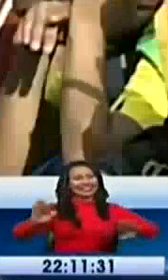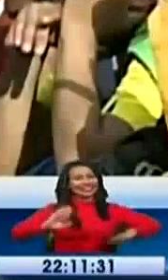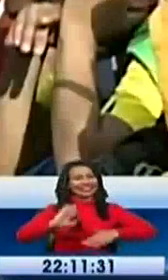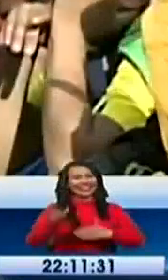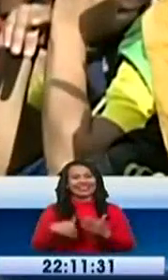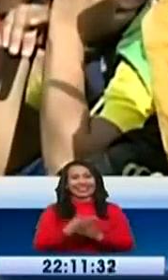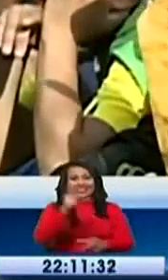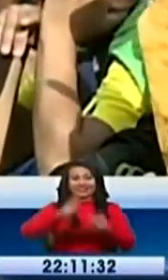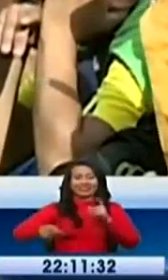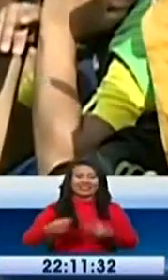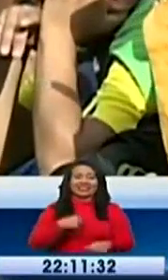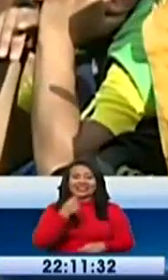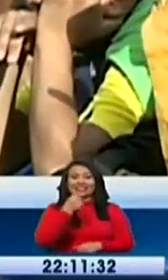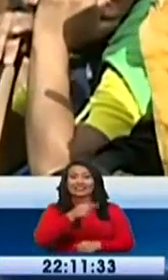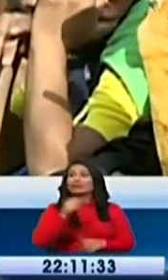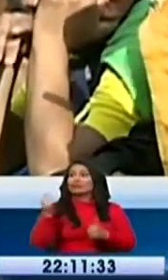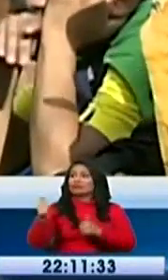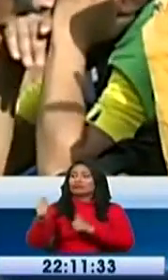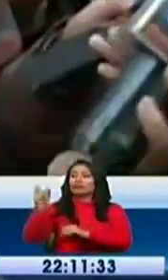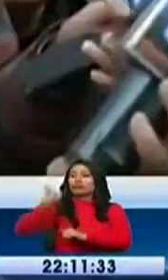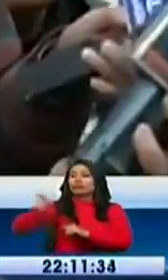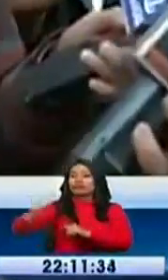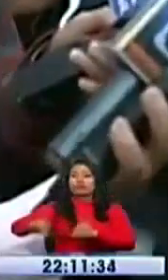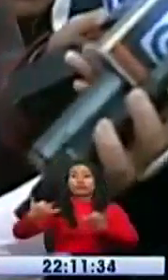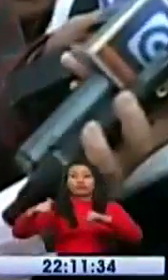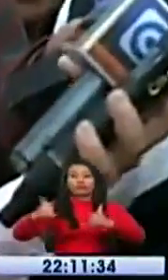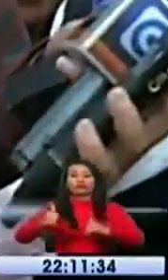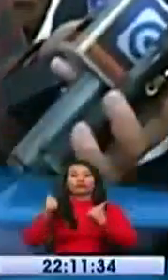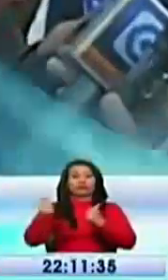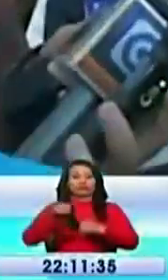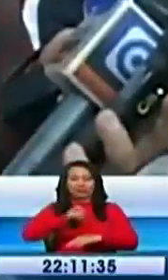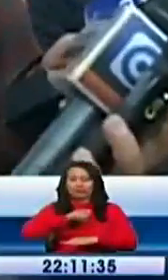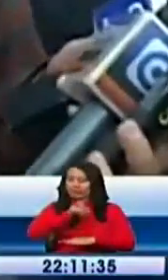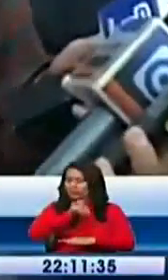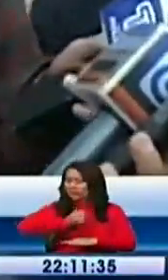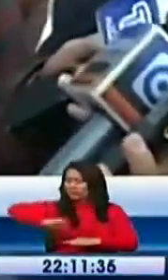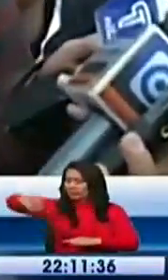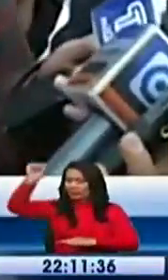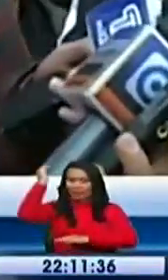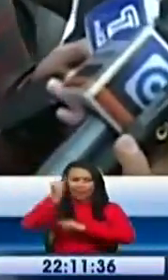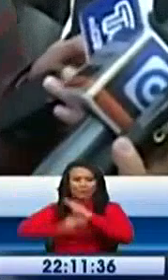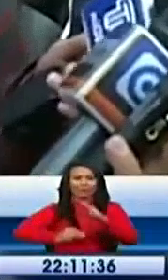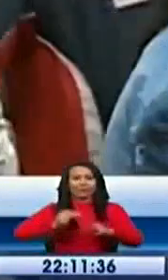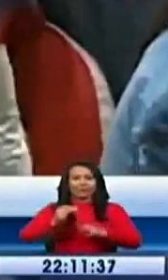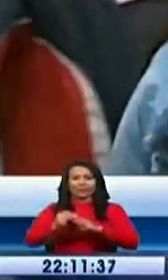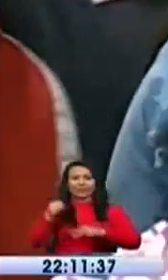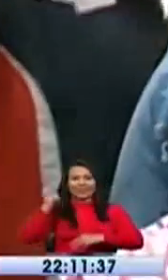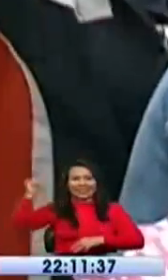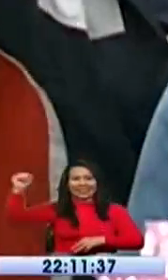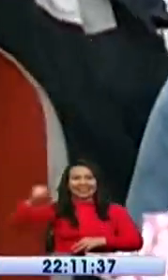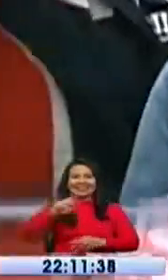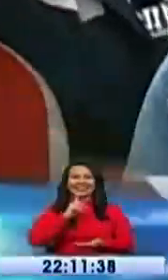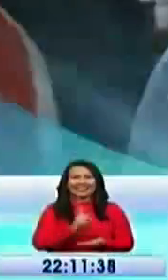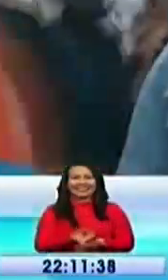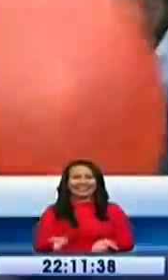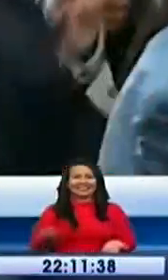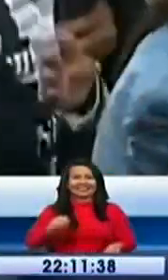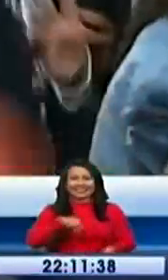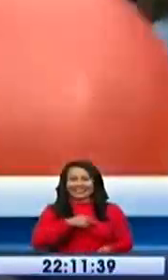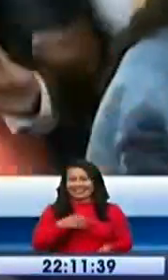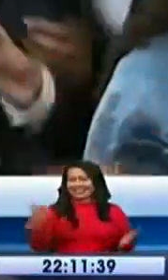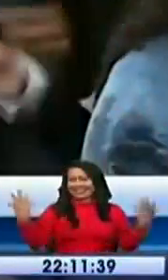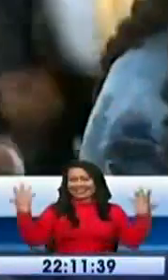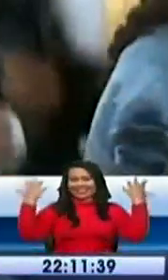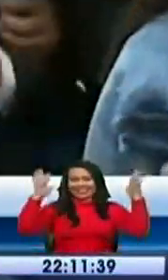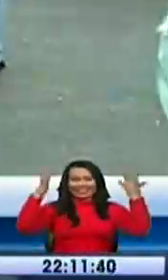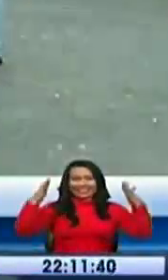gran desempeño de los jugadores en la cancha. Vamos al Mundial, vamos con todo el esfuerzo y con todas las ganas. Inmensamente feliz, gracias a Dios y a